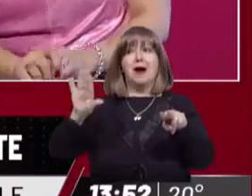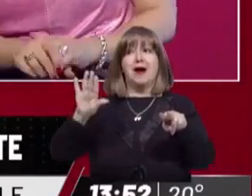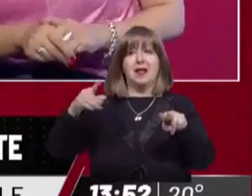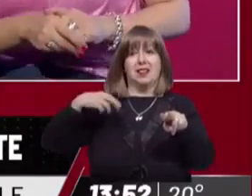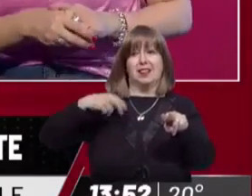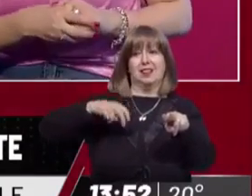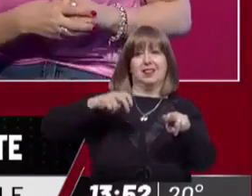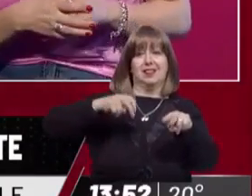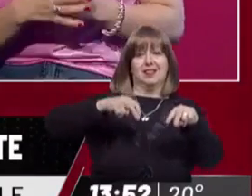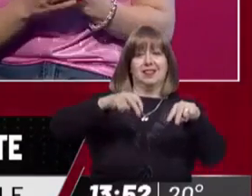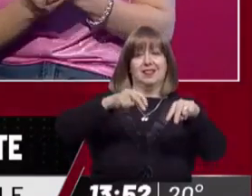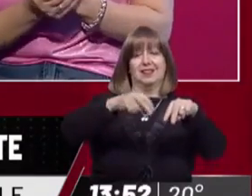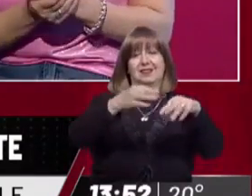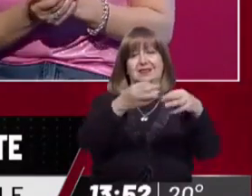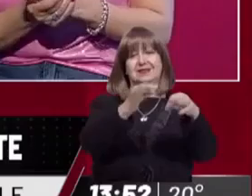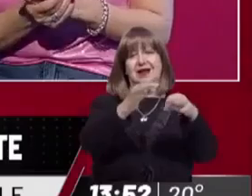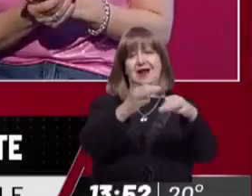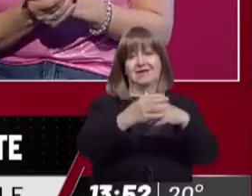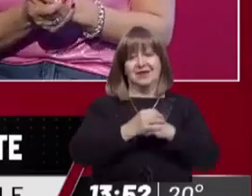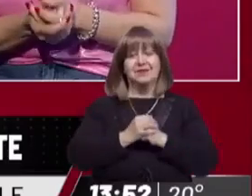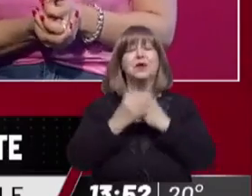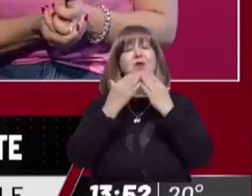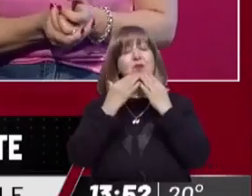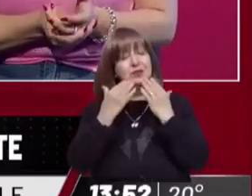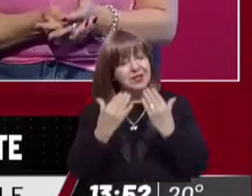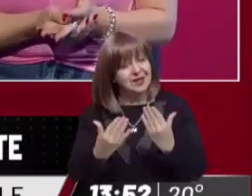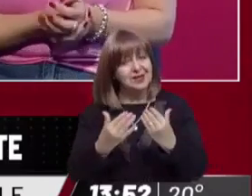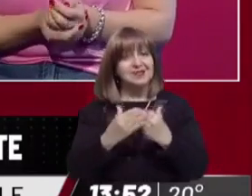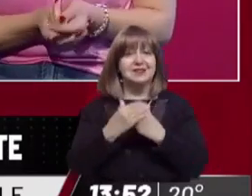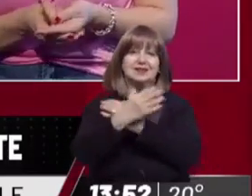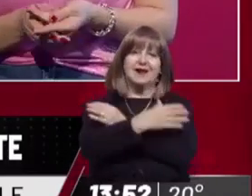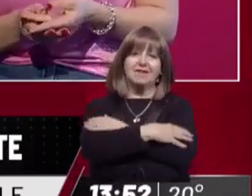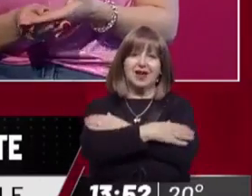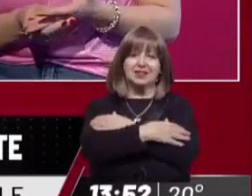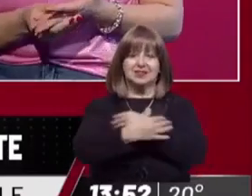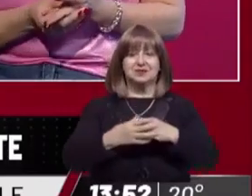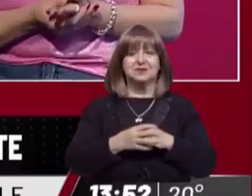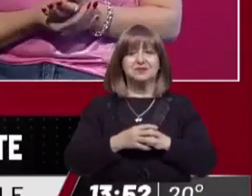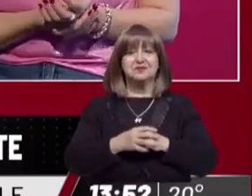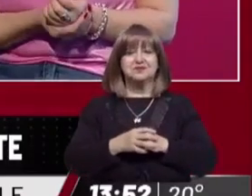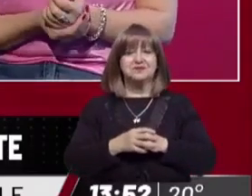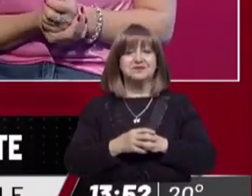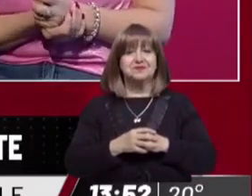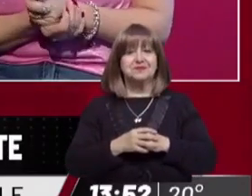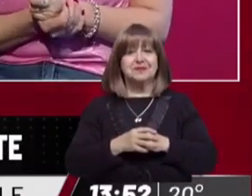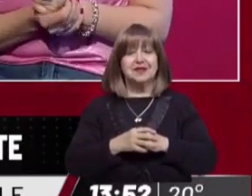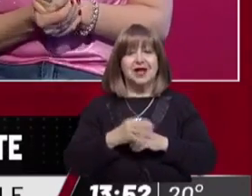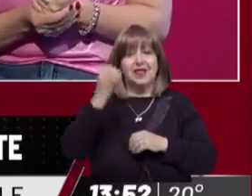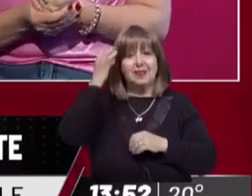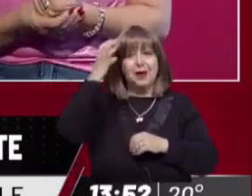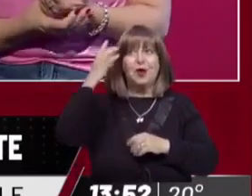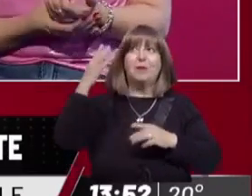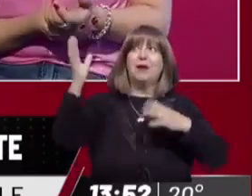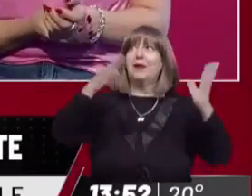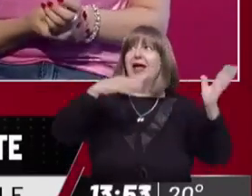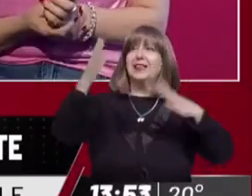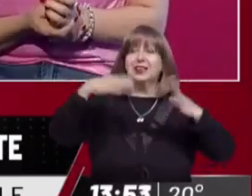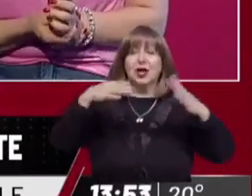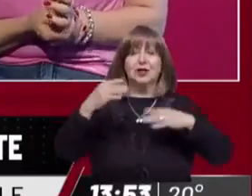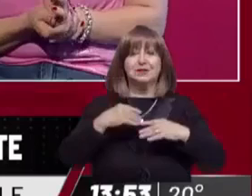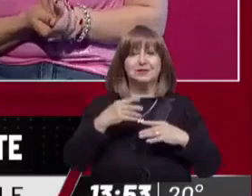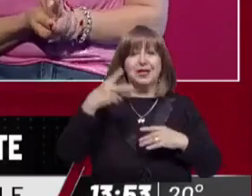lograron salvarla Gracias adri te mandamos un abrazo enorme gracias a ustedes y Disculpen al viento de